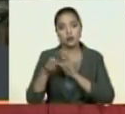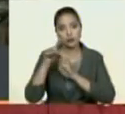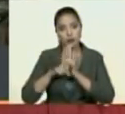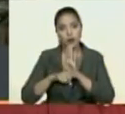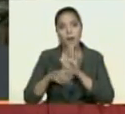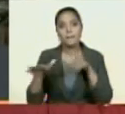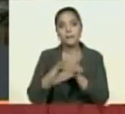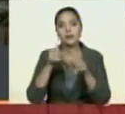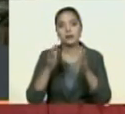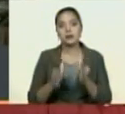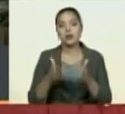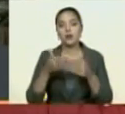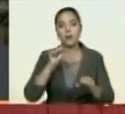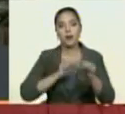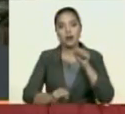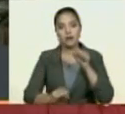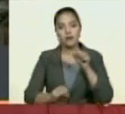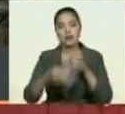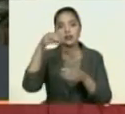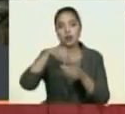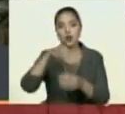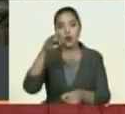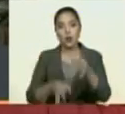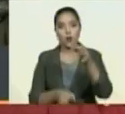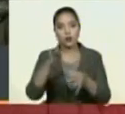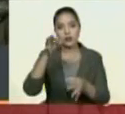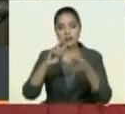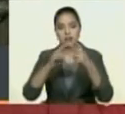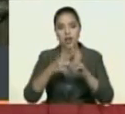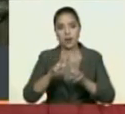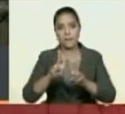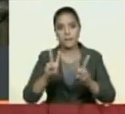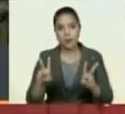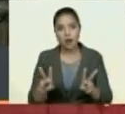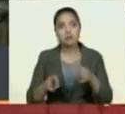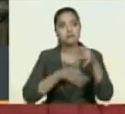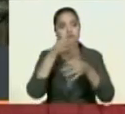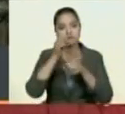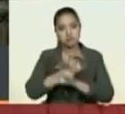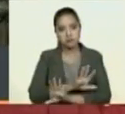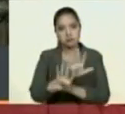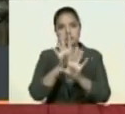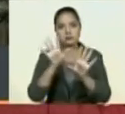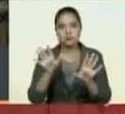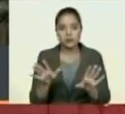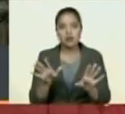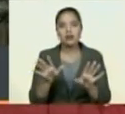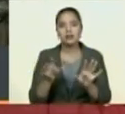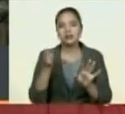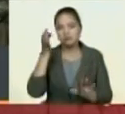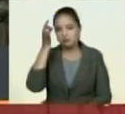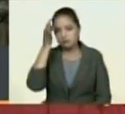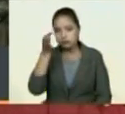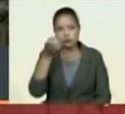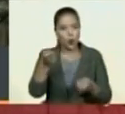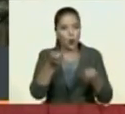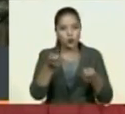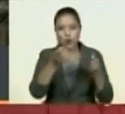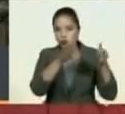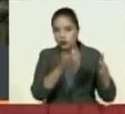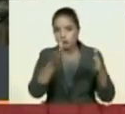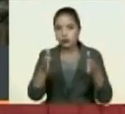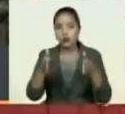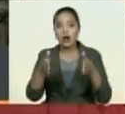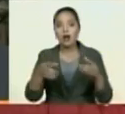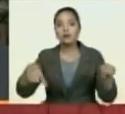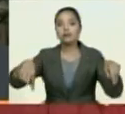del Ministerio del Poder Popular para la Defensa, Interior, Justicia y Paz, para establecer el estricto control del desplazamiento